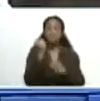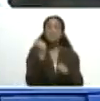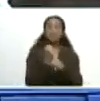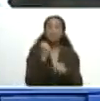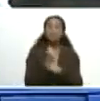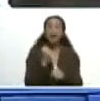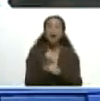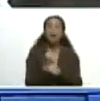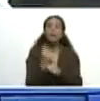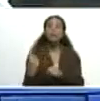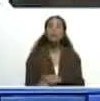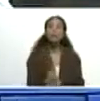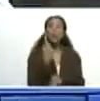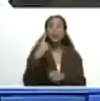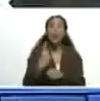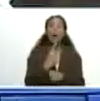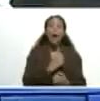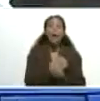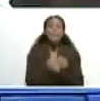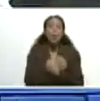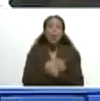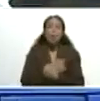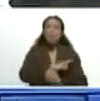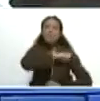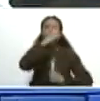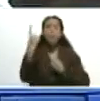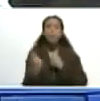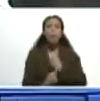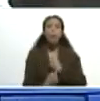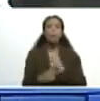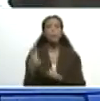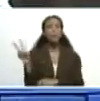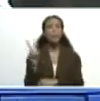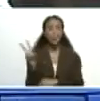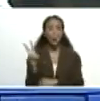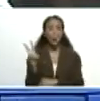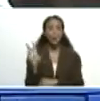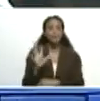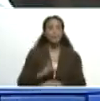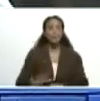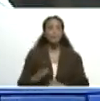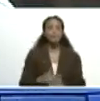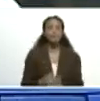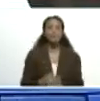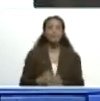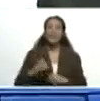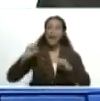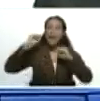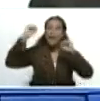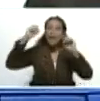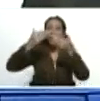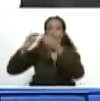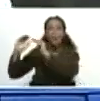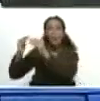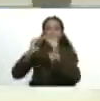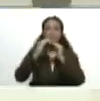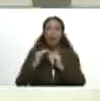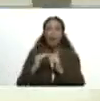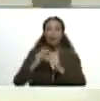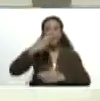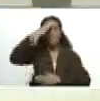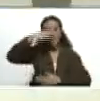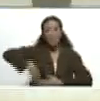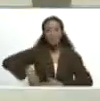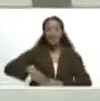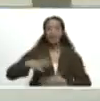todo por un amor invencible por nuestra patria Venezuela. ¡Que vivan las brigadas comunitarias, militares,